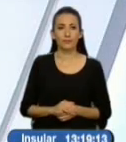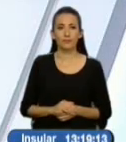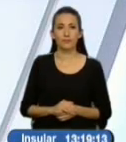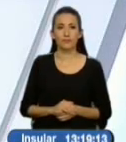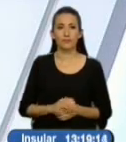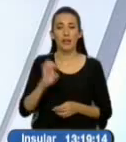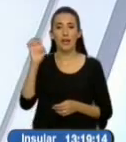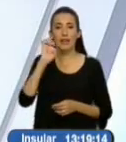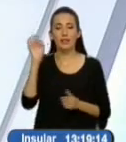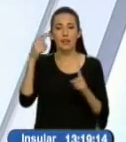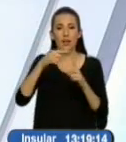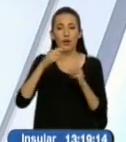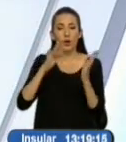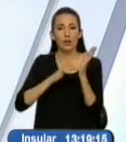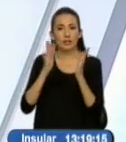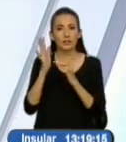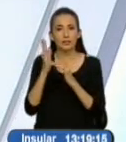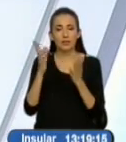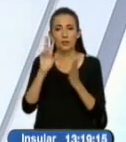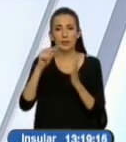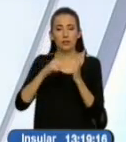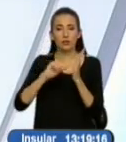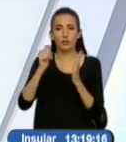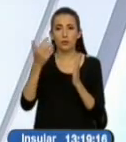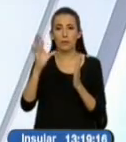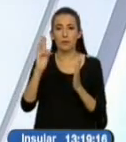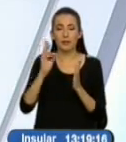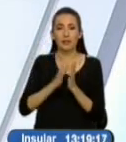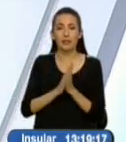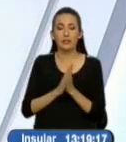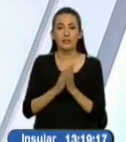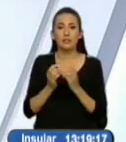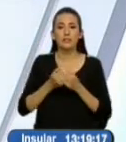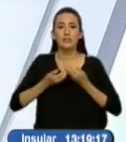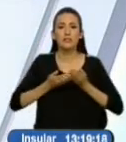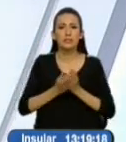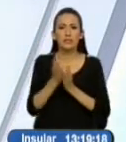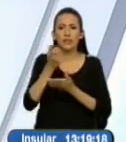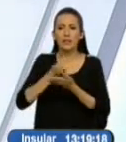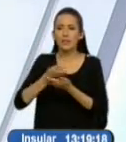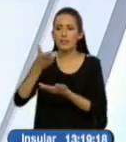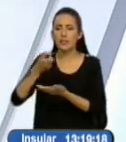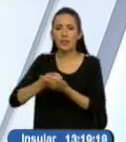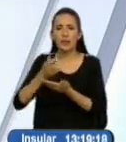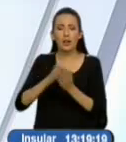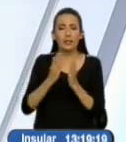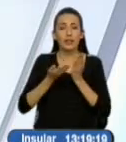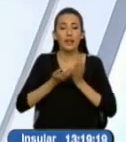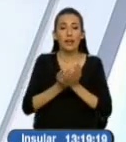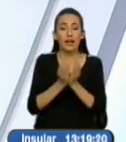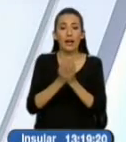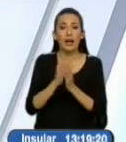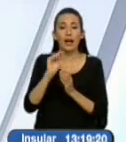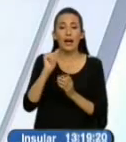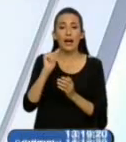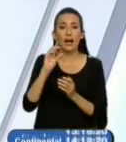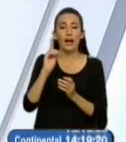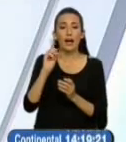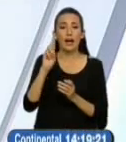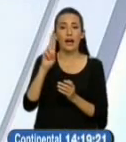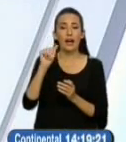Entre enero y abril de 2017, el Servicio Nacional de Aduana del Ecuador logró incautar cerca de $9 millones en mercadería